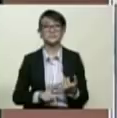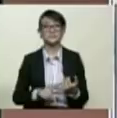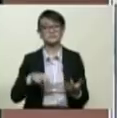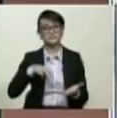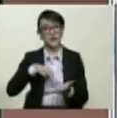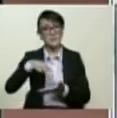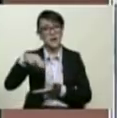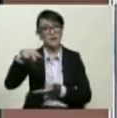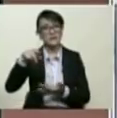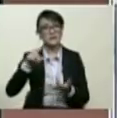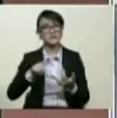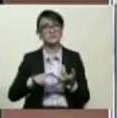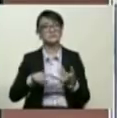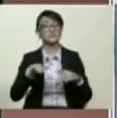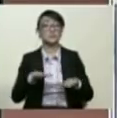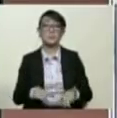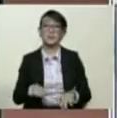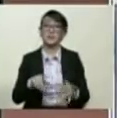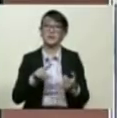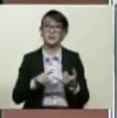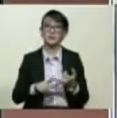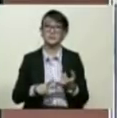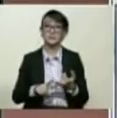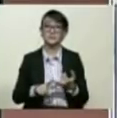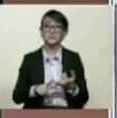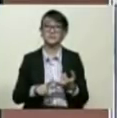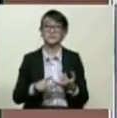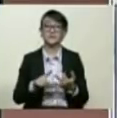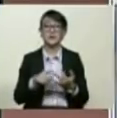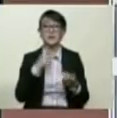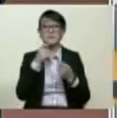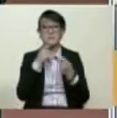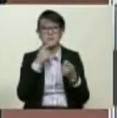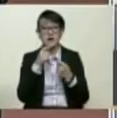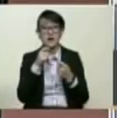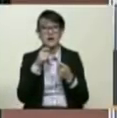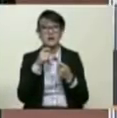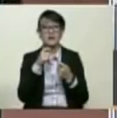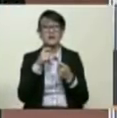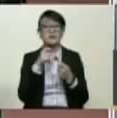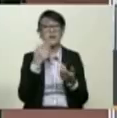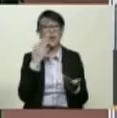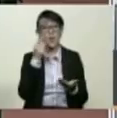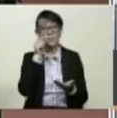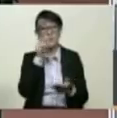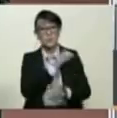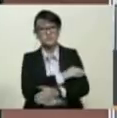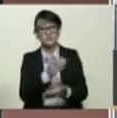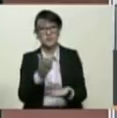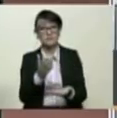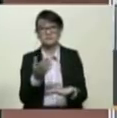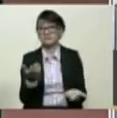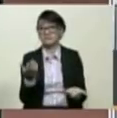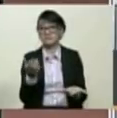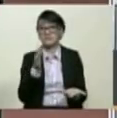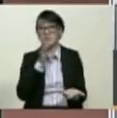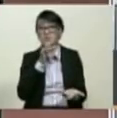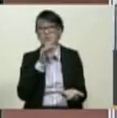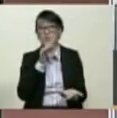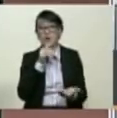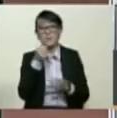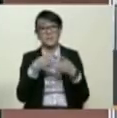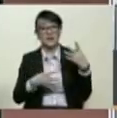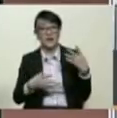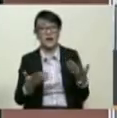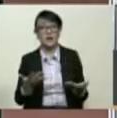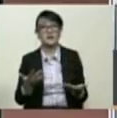Caminata, no sé qué, pauta suspendida. Rueda de prensa, candidato Henry Falcón, no mandaron material, a pesar